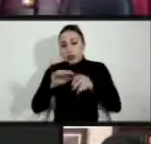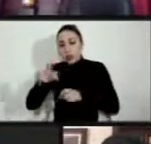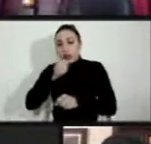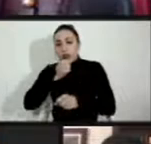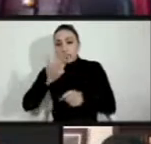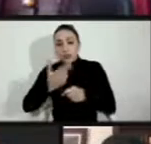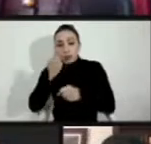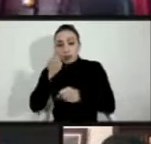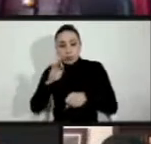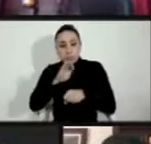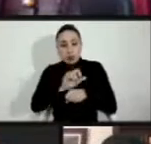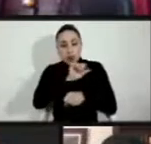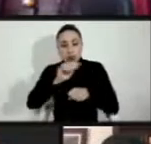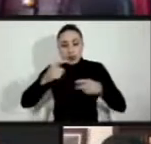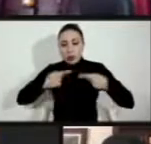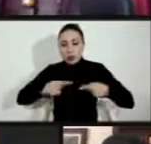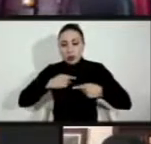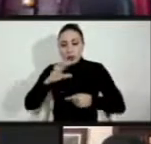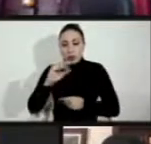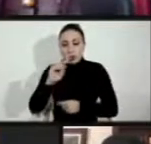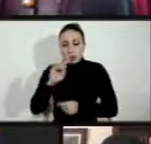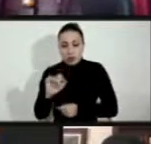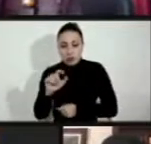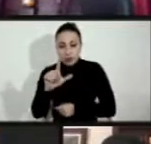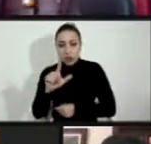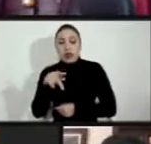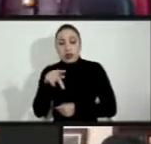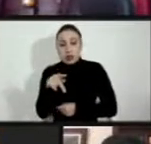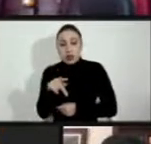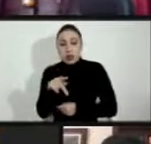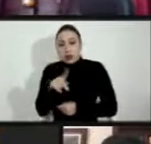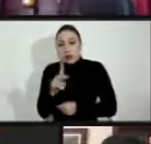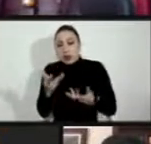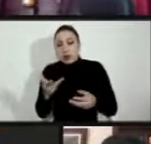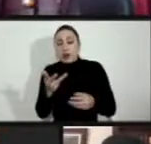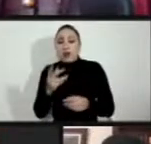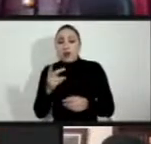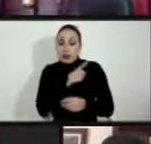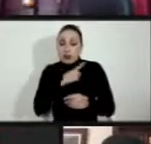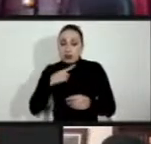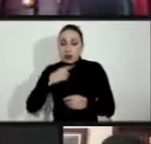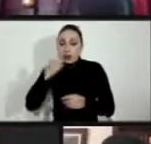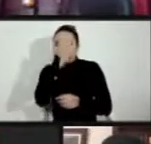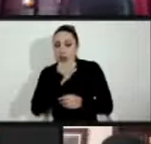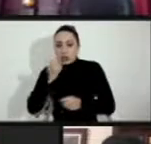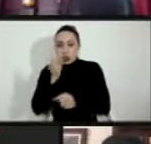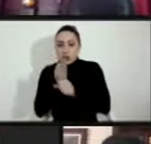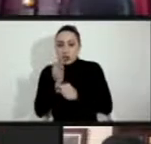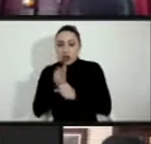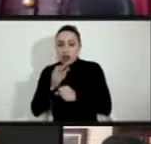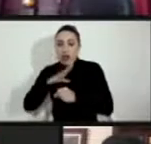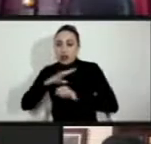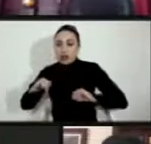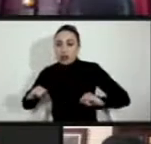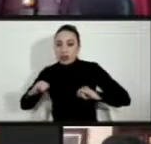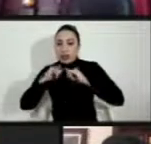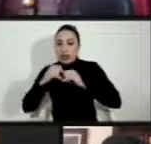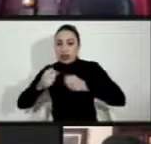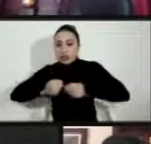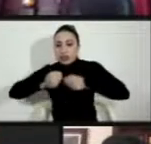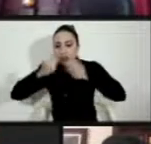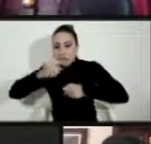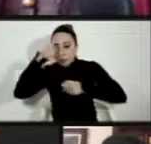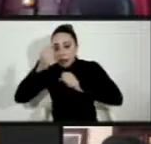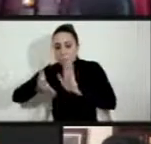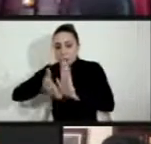sin embargo, partiendo del reconocimiento de que existe formalmente el Instituto de Seguridad de las Construcciones, quien podría de